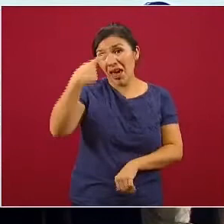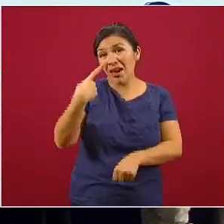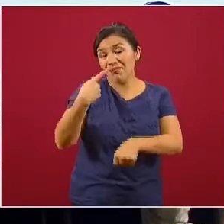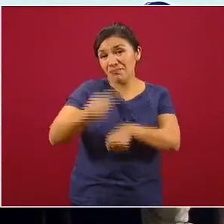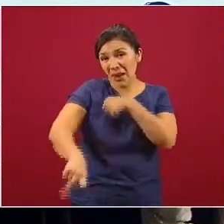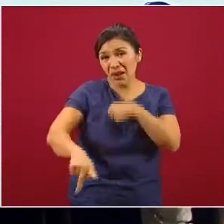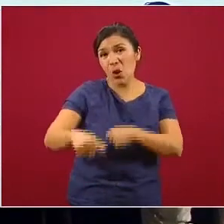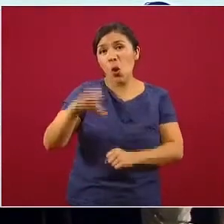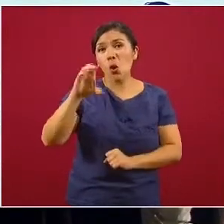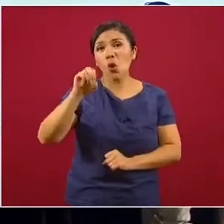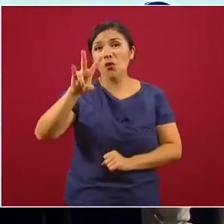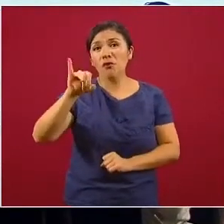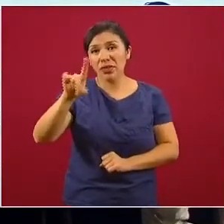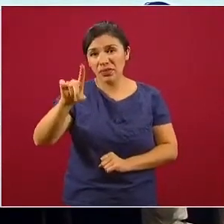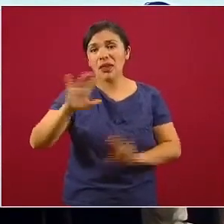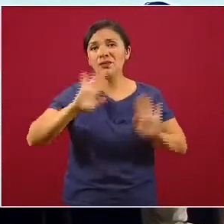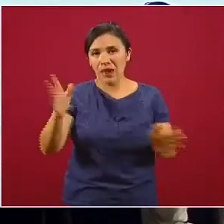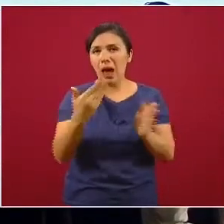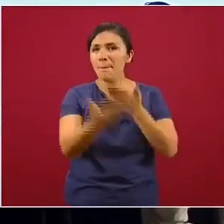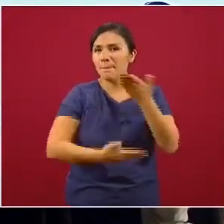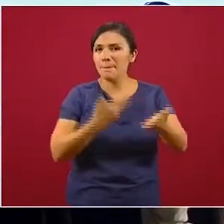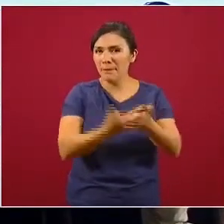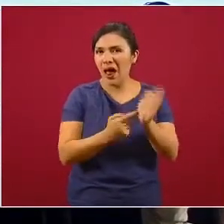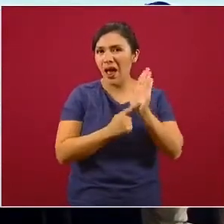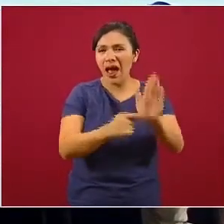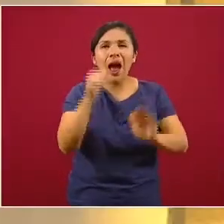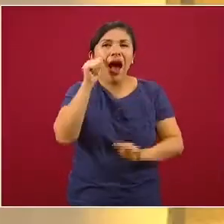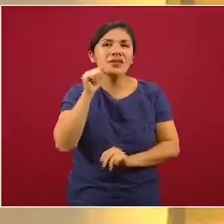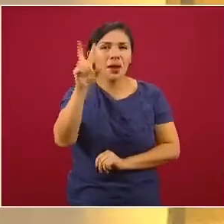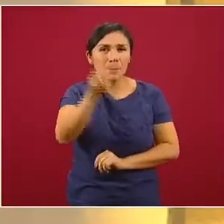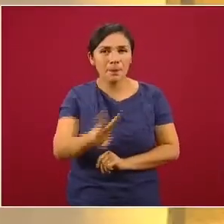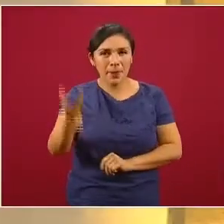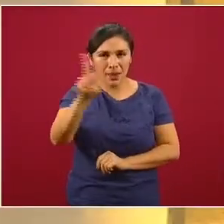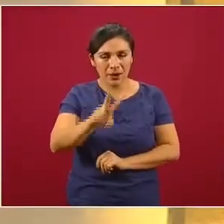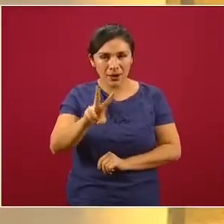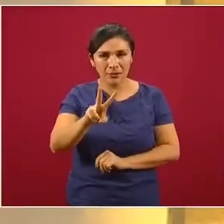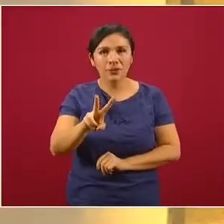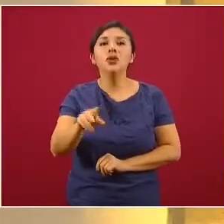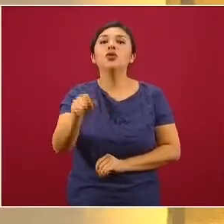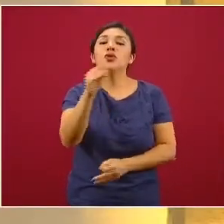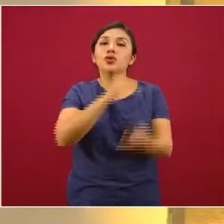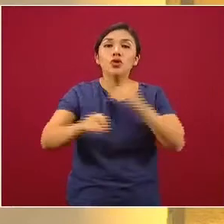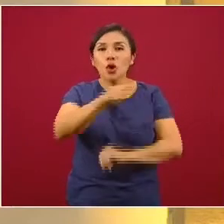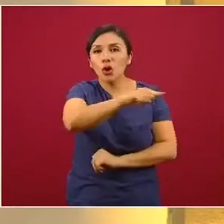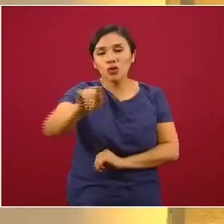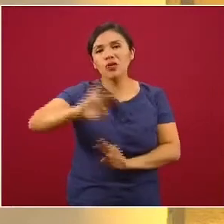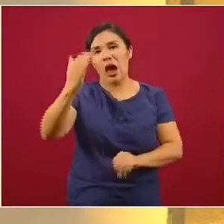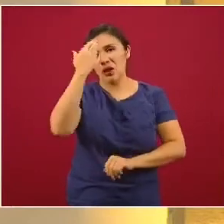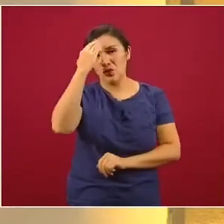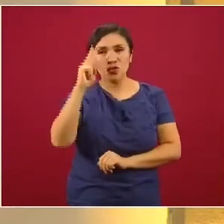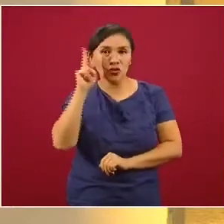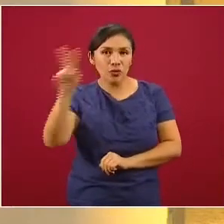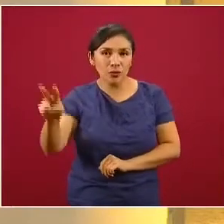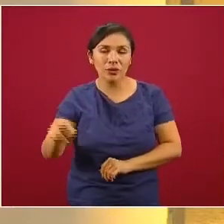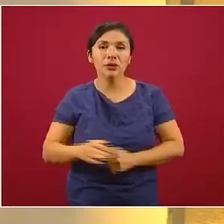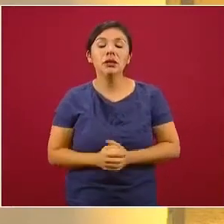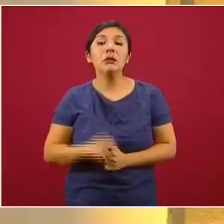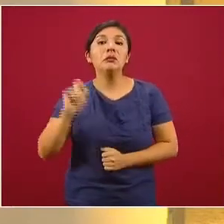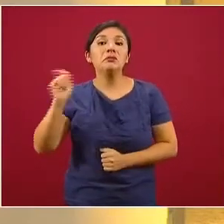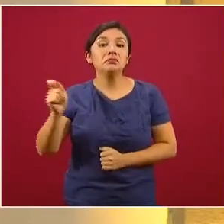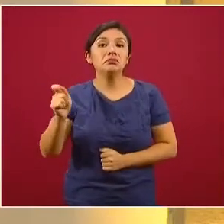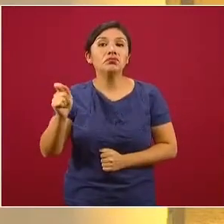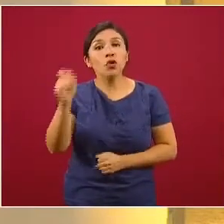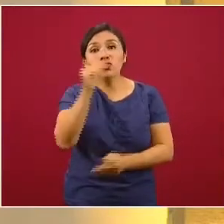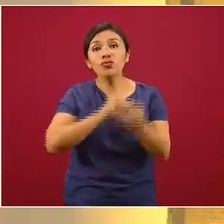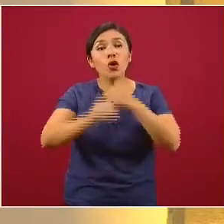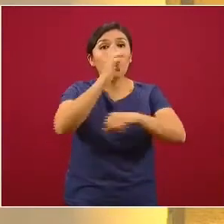COVID, que ya fue presentado aquí el viernes pasado y que todos y todas ustedes conocen, en la que